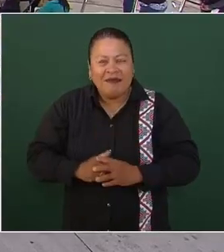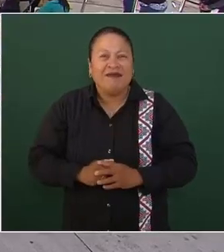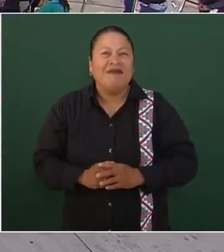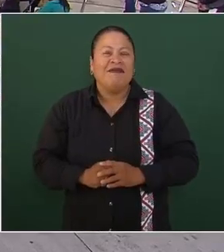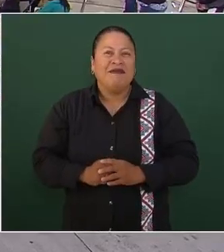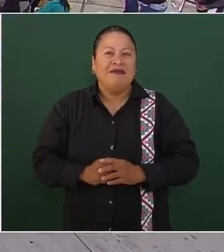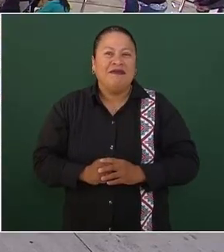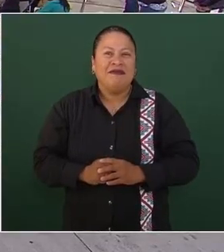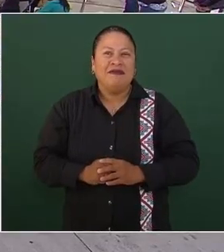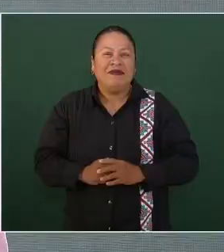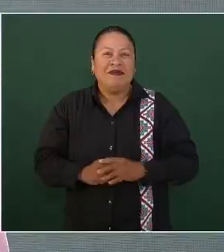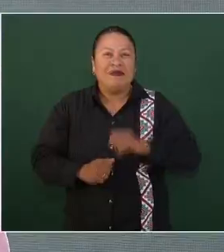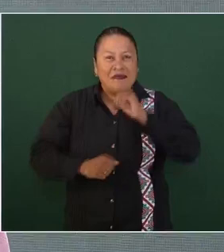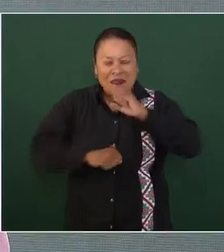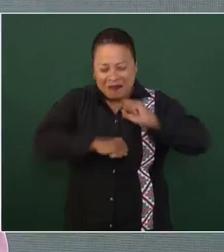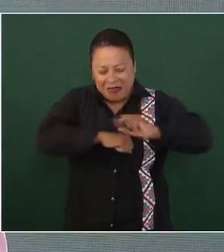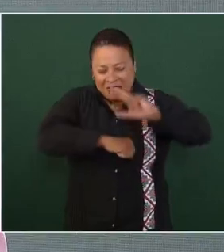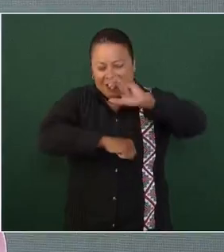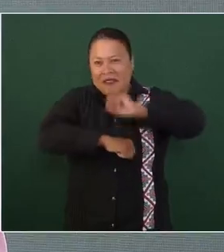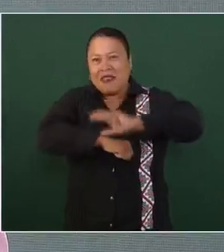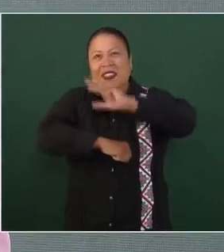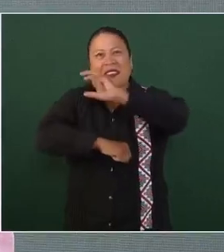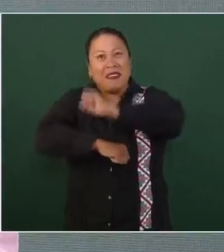y grillos de los buenos